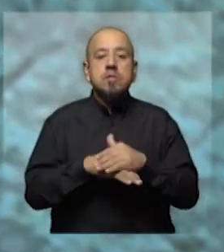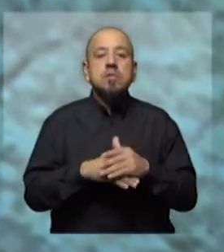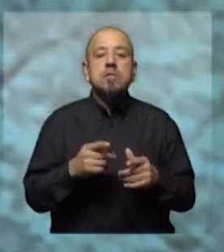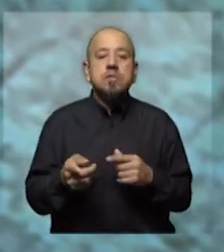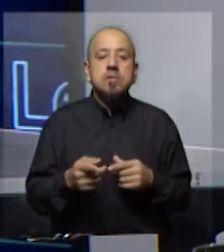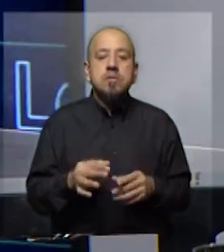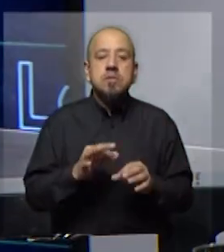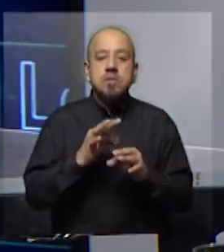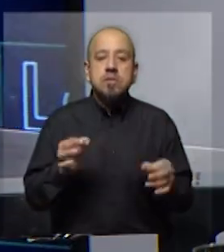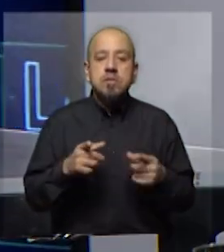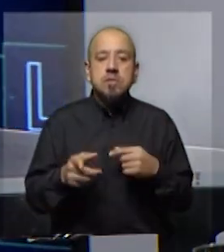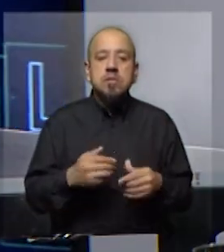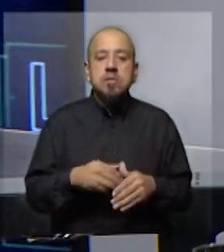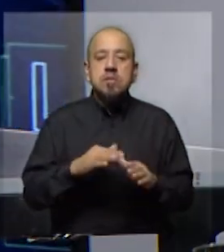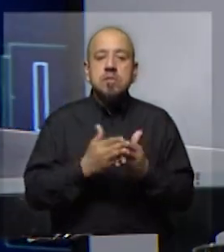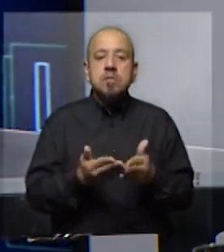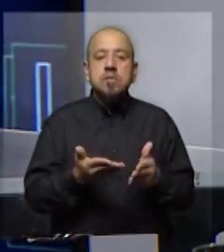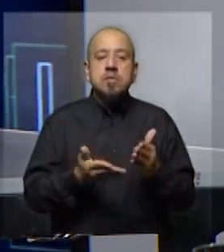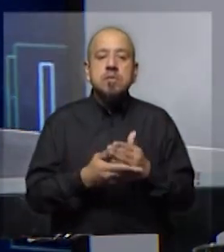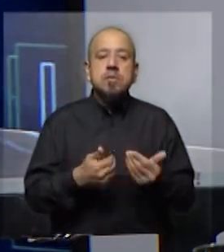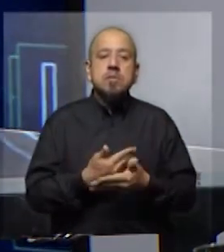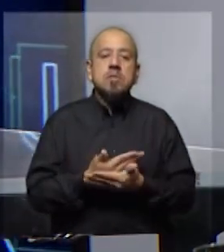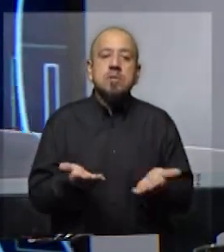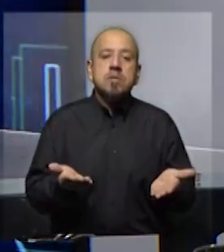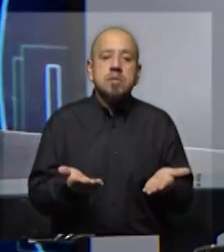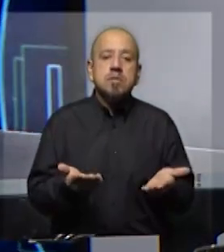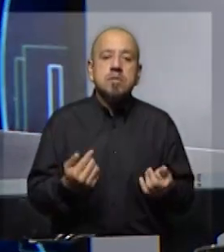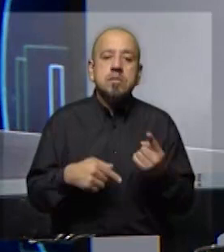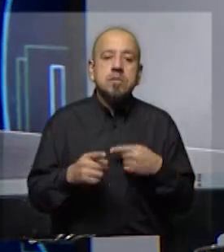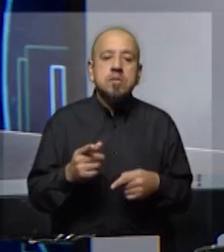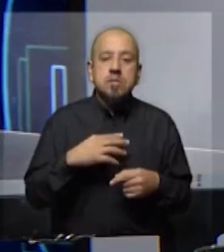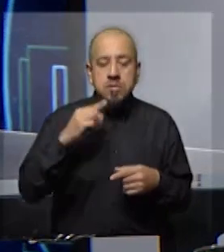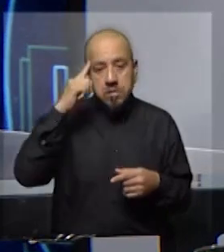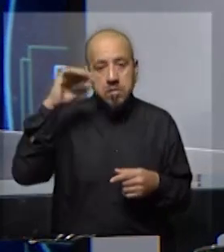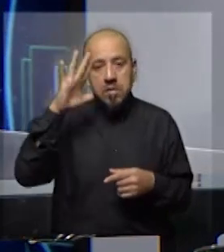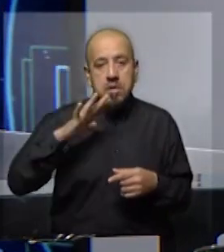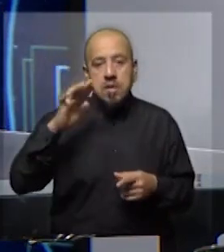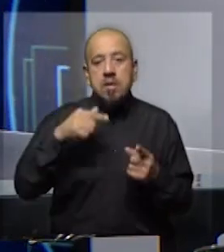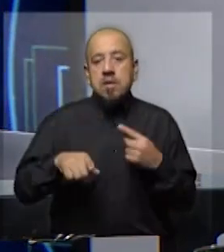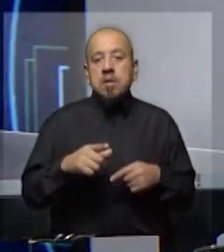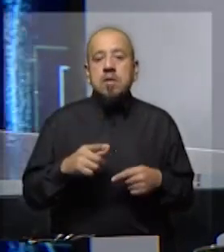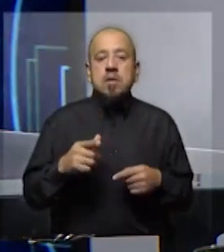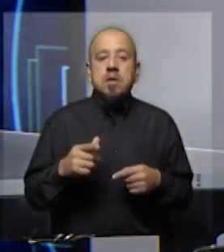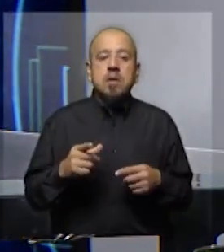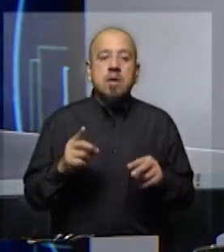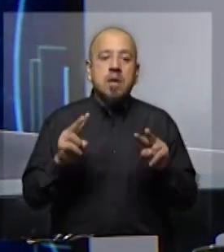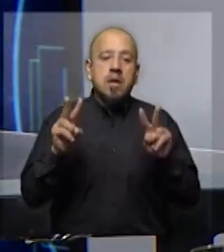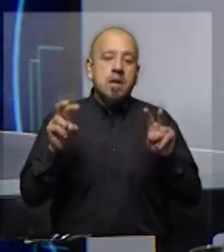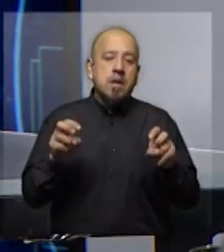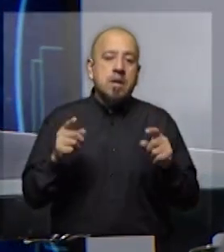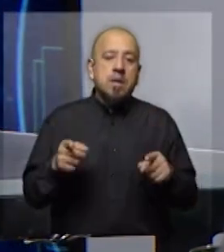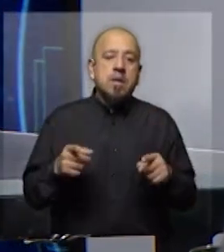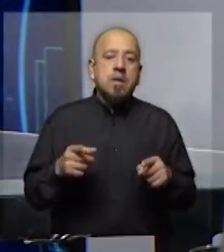anaquel guardadas en la carpeta dadas a conocer hacer las públicas imagínense lo que eso implica en términos no de